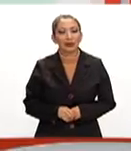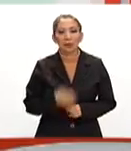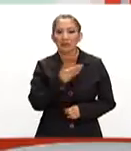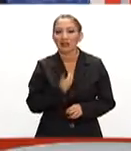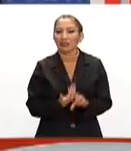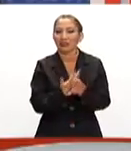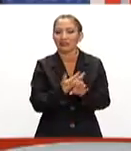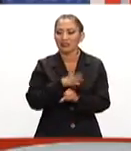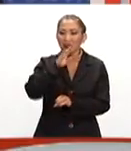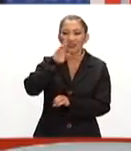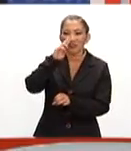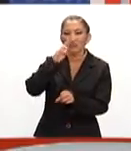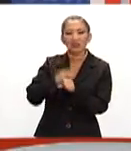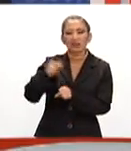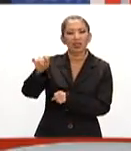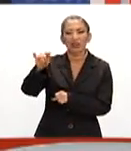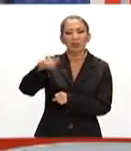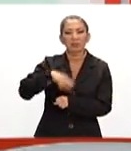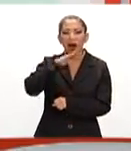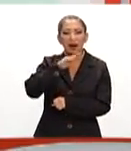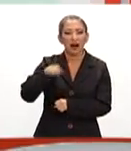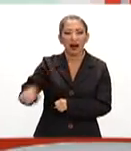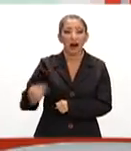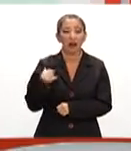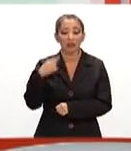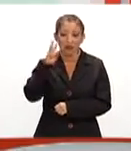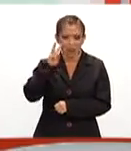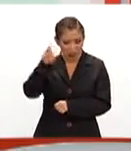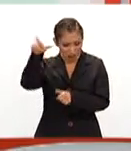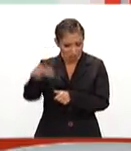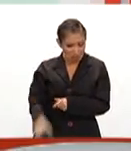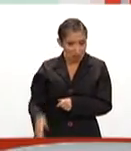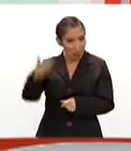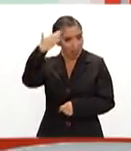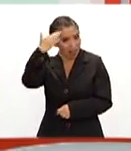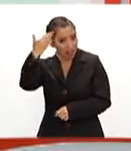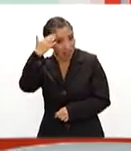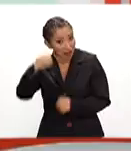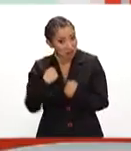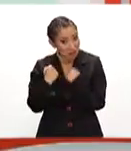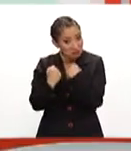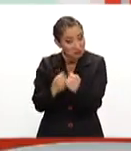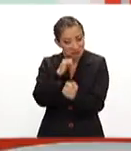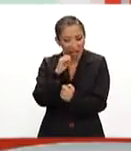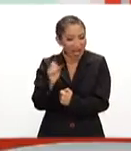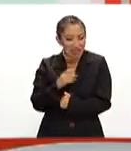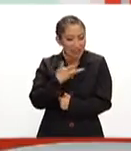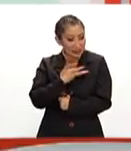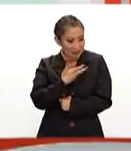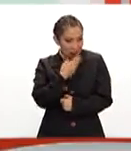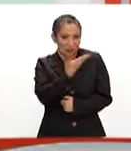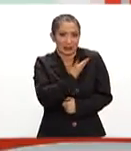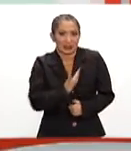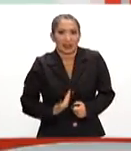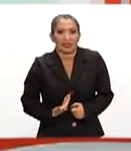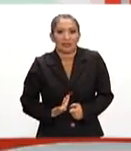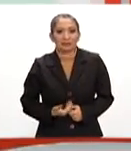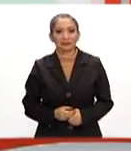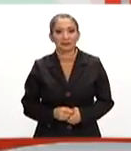Barack Obama tacha de irresponsable a Donald Trump. No muestra el tipo de liderazgo y fuerza que quieren tener de un